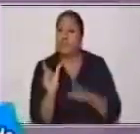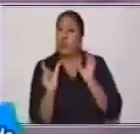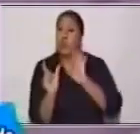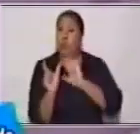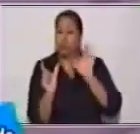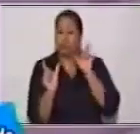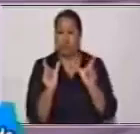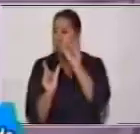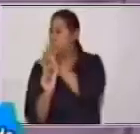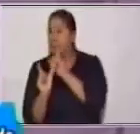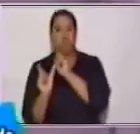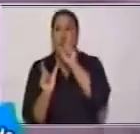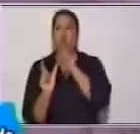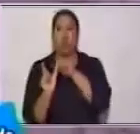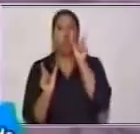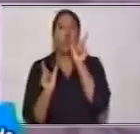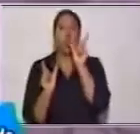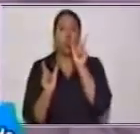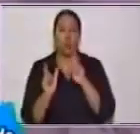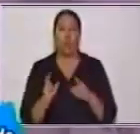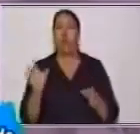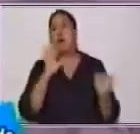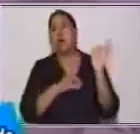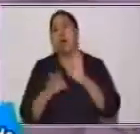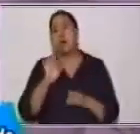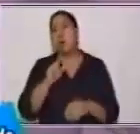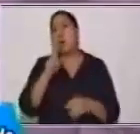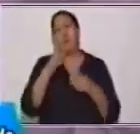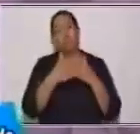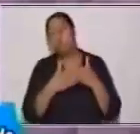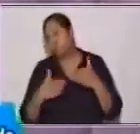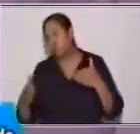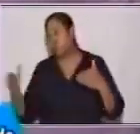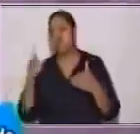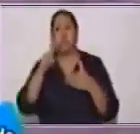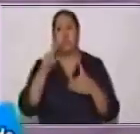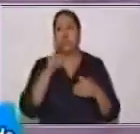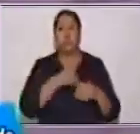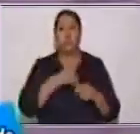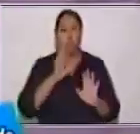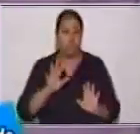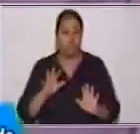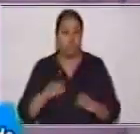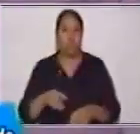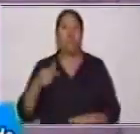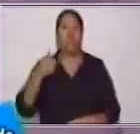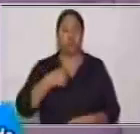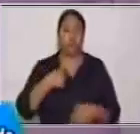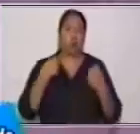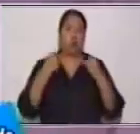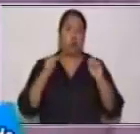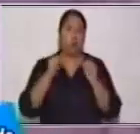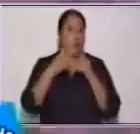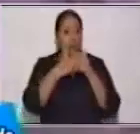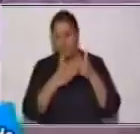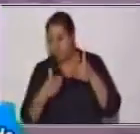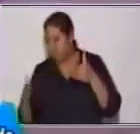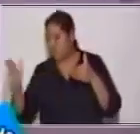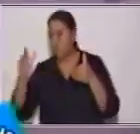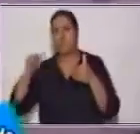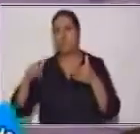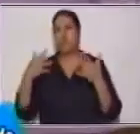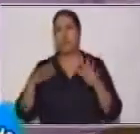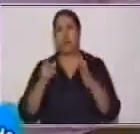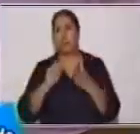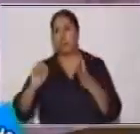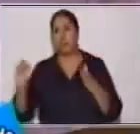Y si no, lo puede trabajar directamente tal y como está acá. Yo lo voy a desarrollar tal y como está escrita la ecuación